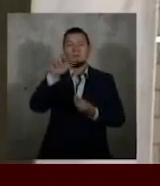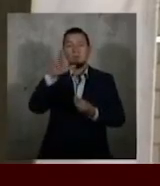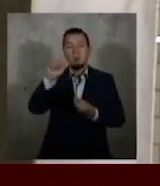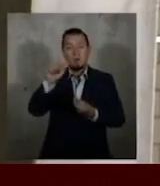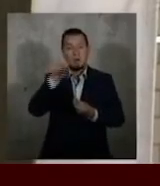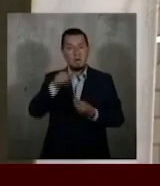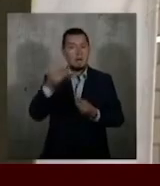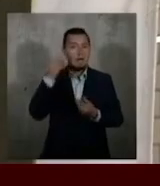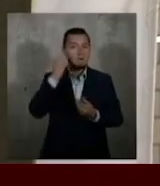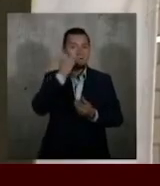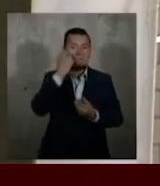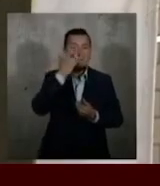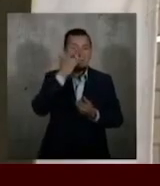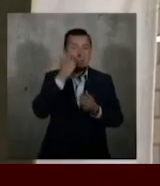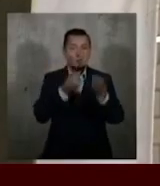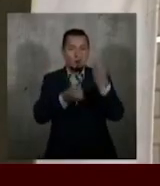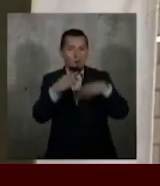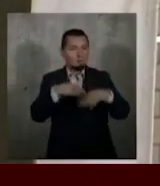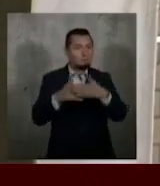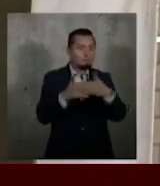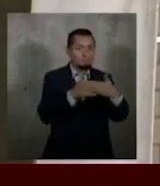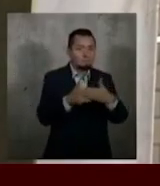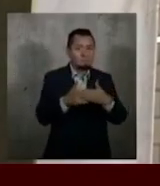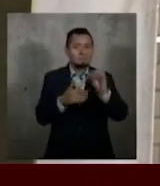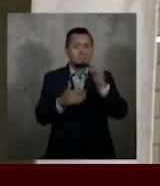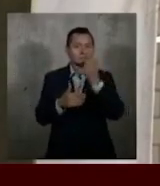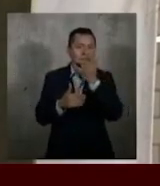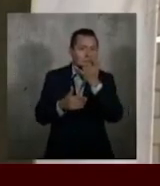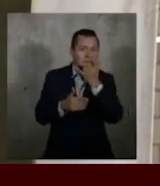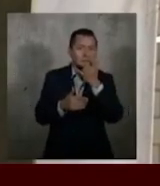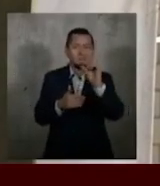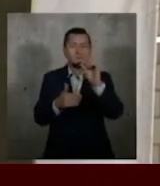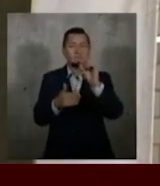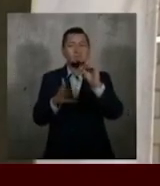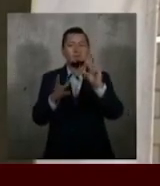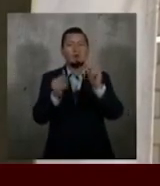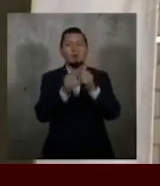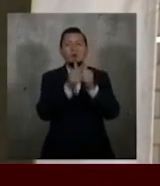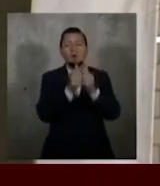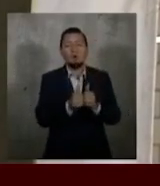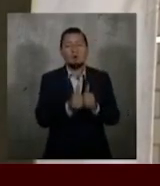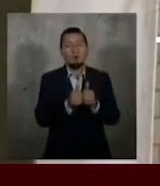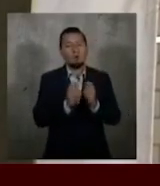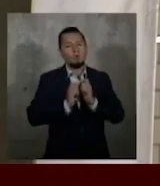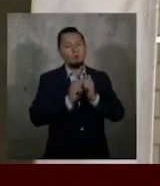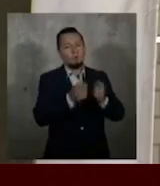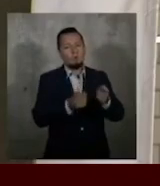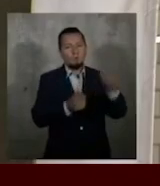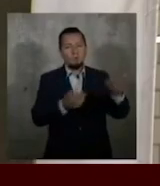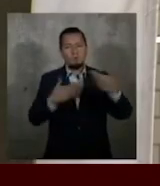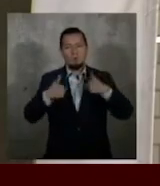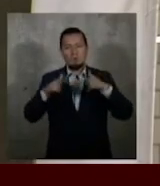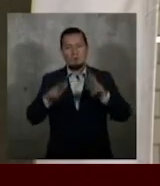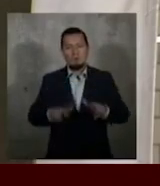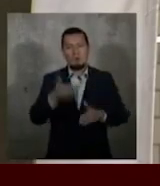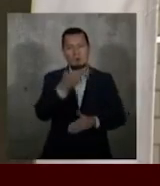de un modelo que mira hacia el futuro. Ayer nos lo comentaba de manera muy inteligente el rector general,